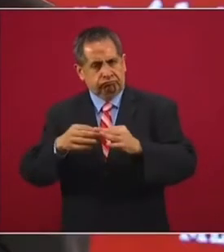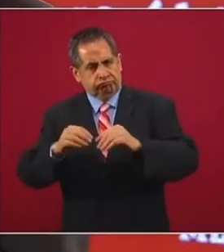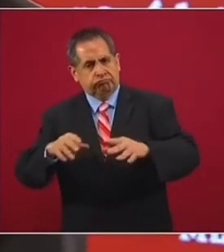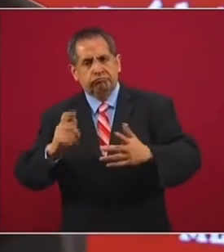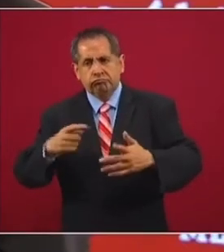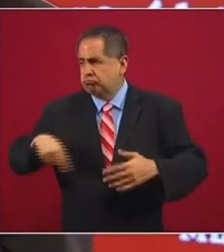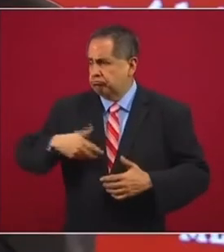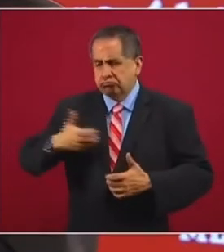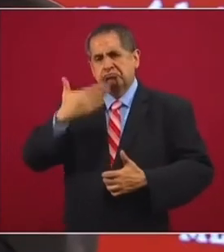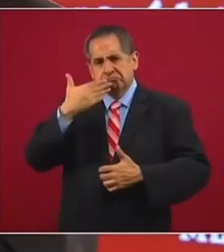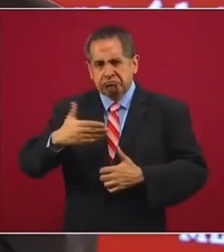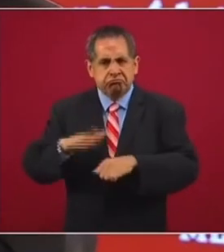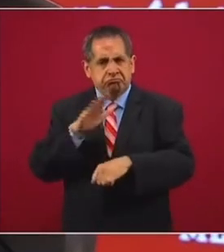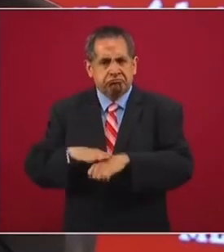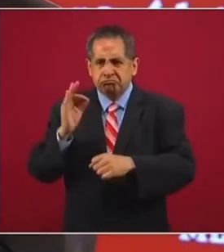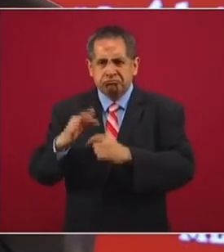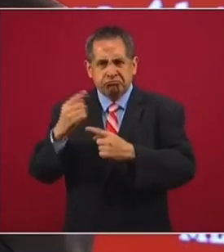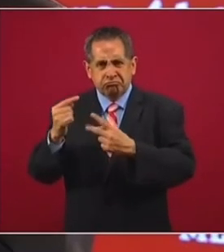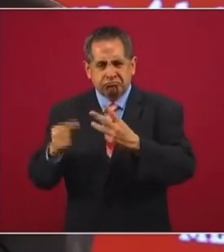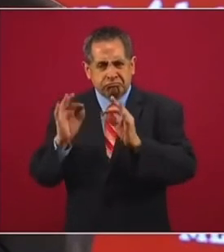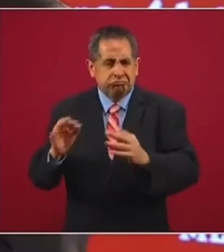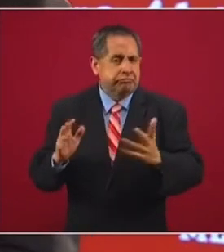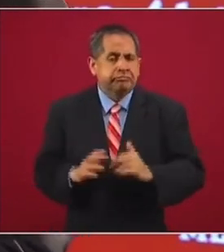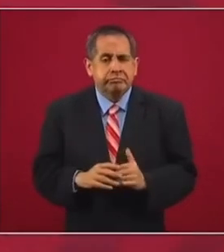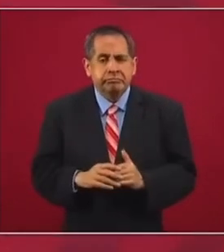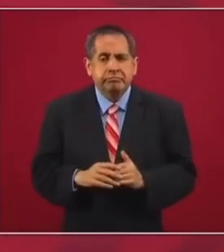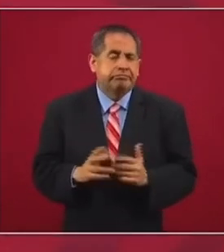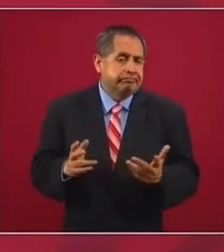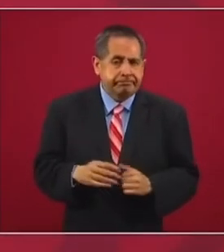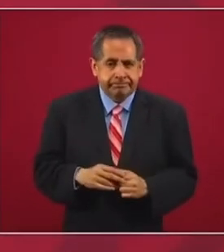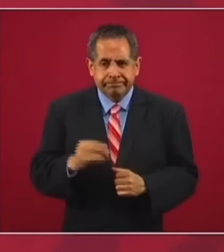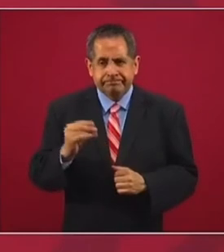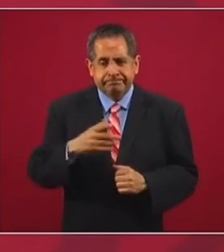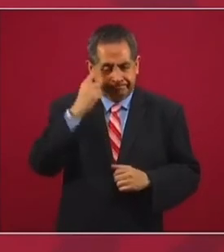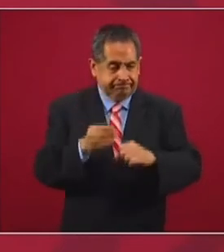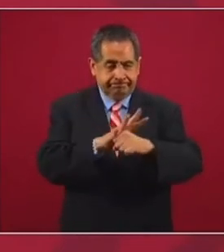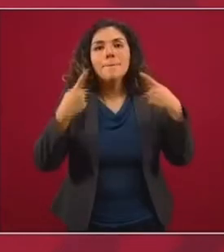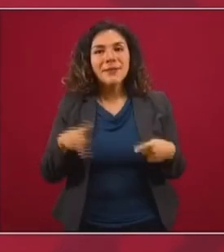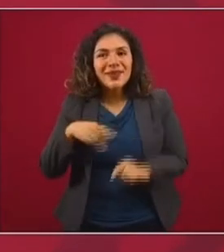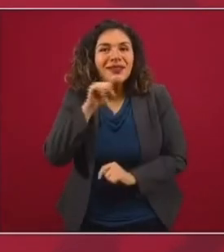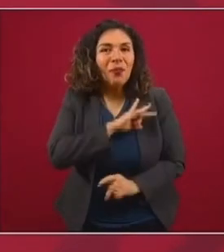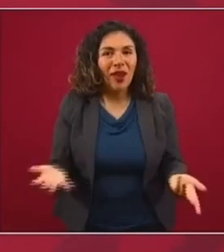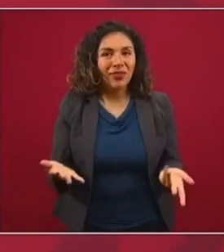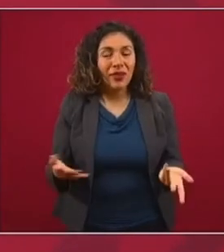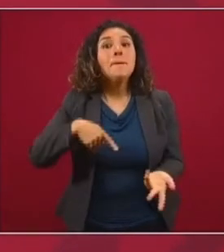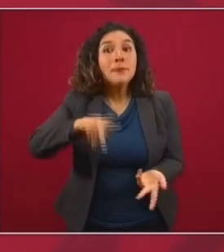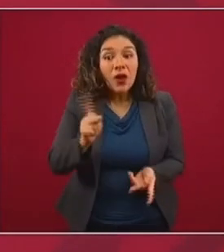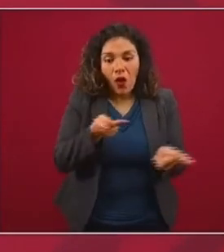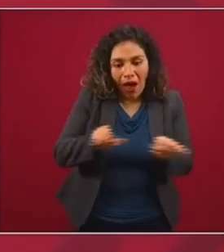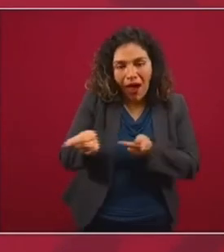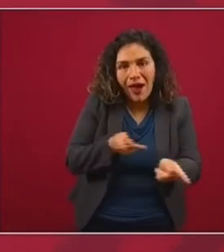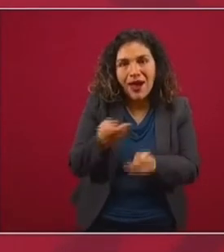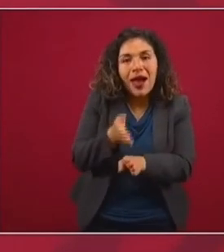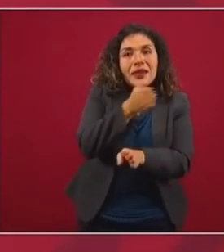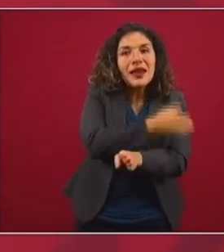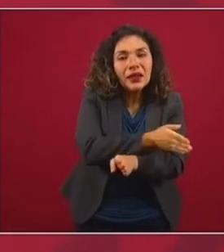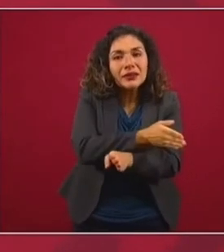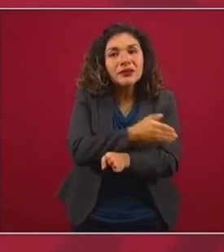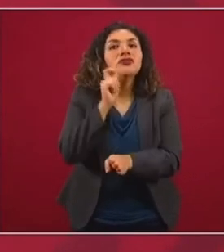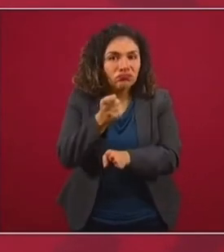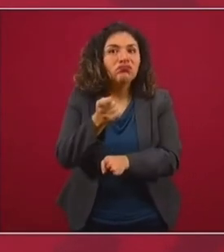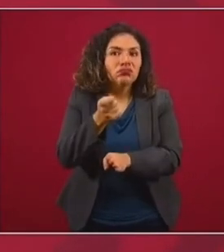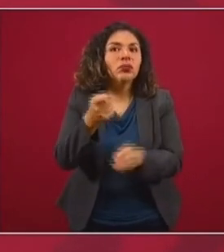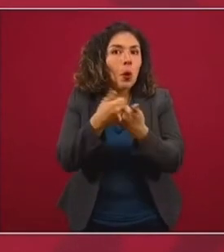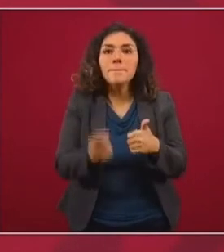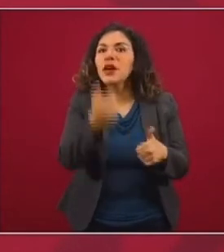sido muy bueno, a pesar de lo terrible de esta pandemia, pero con la estrategia que se